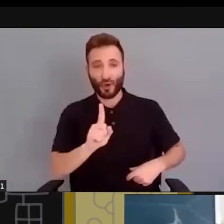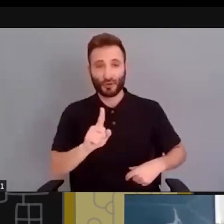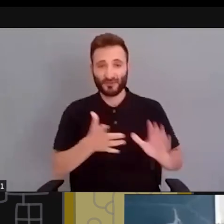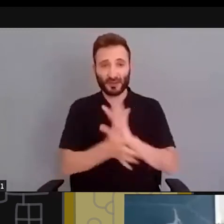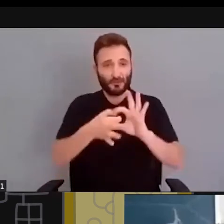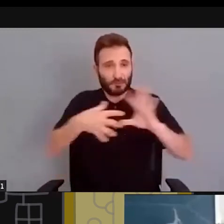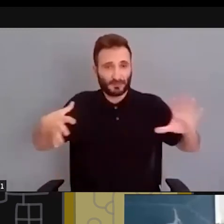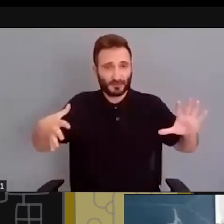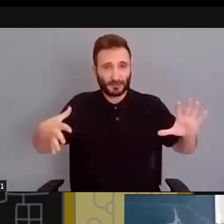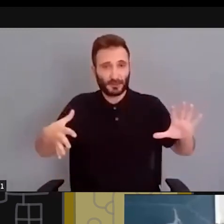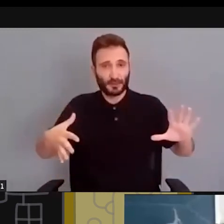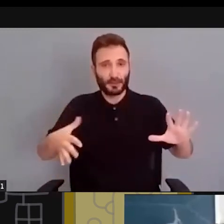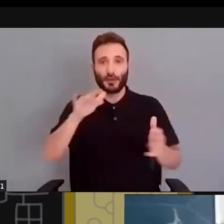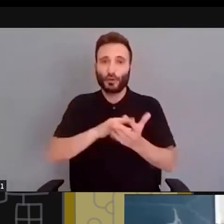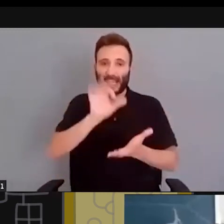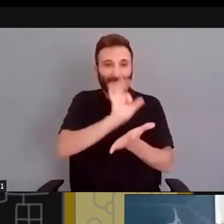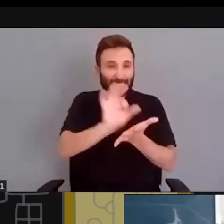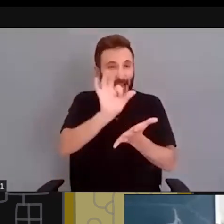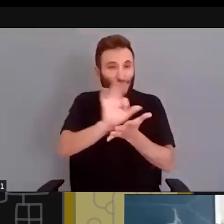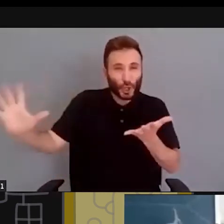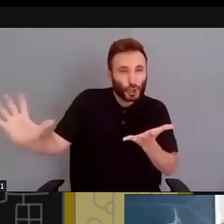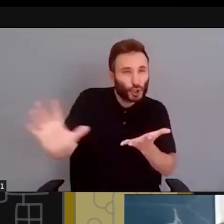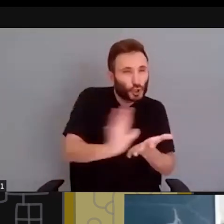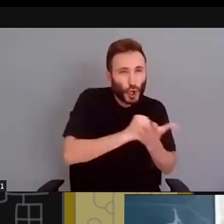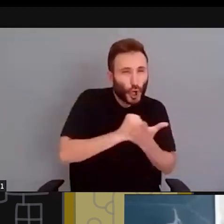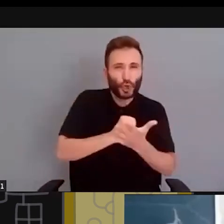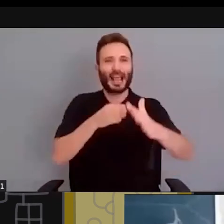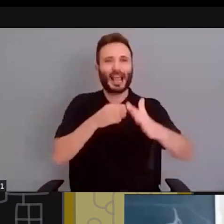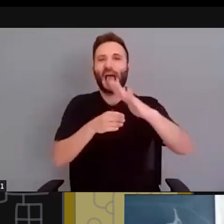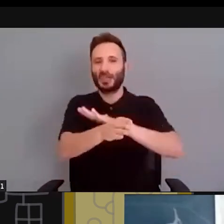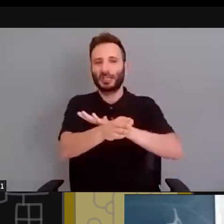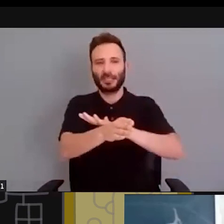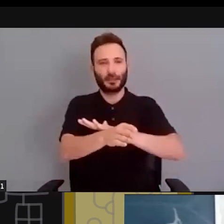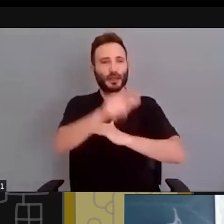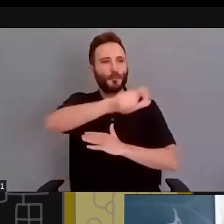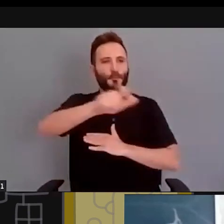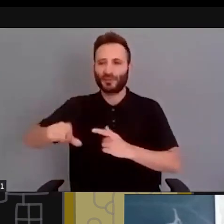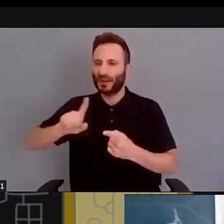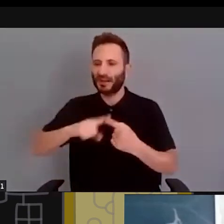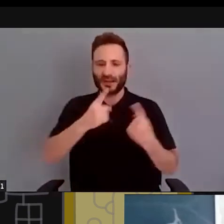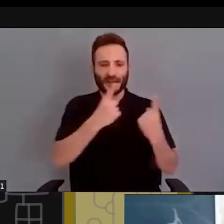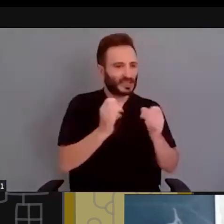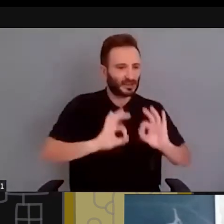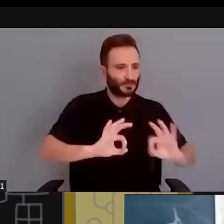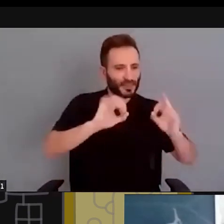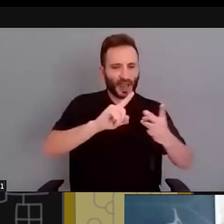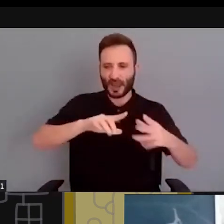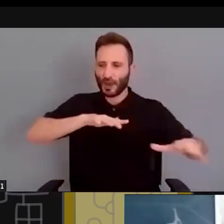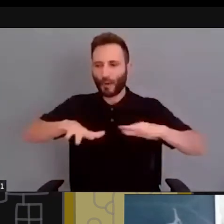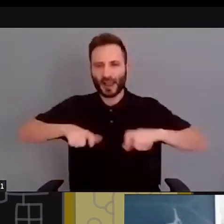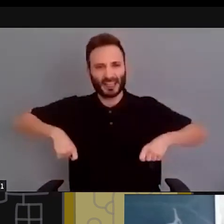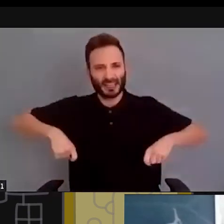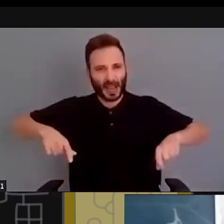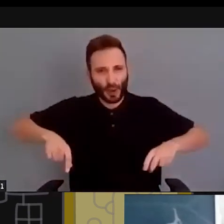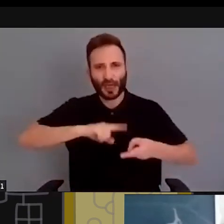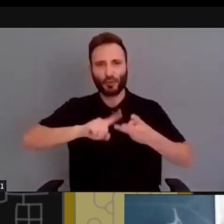sino que todos los servicios sean accesibles para todos. Las personas con necesidades especiales, con movilidad reducida, con